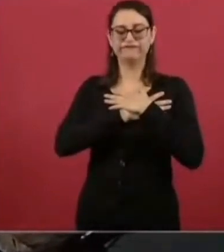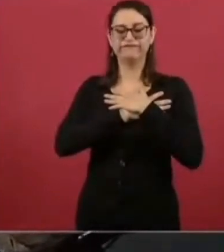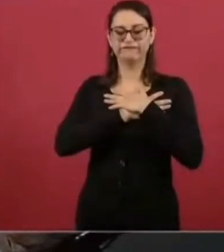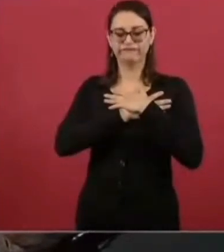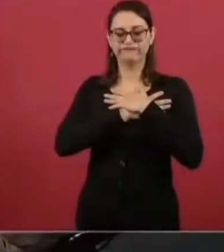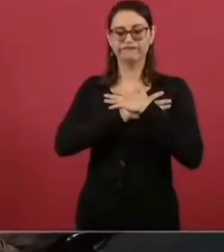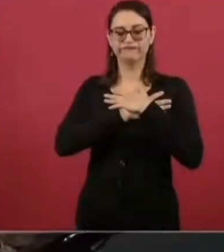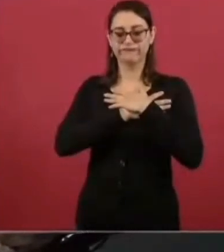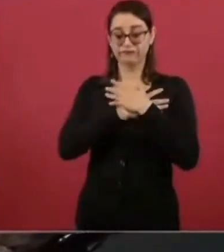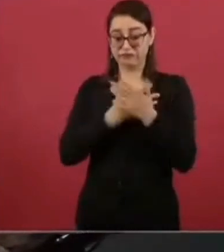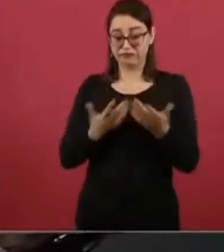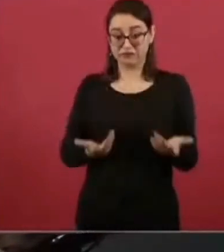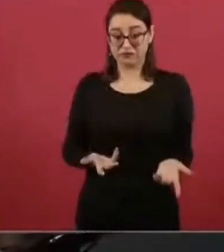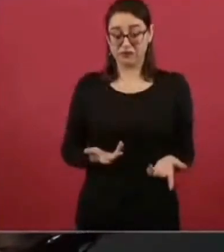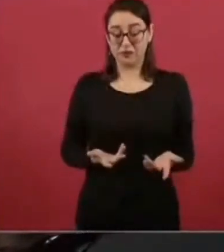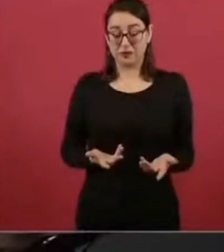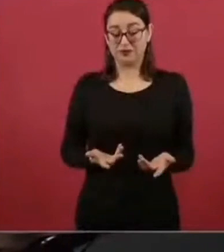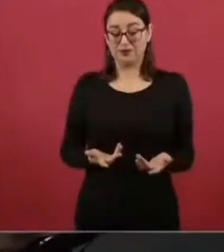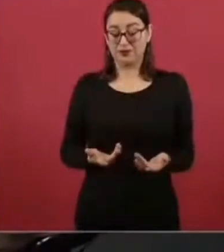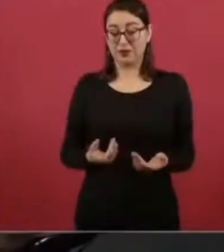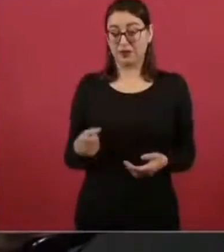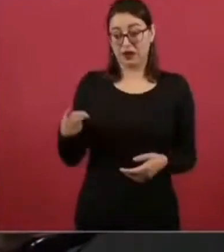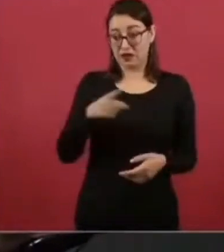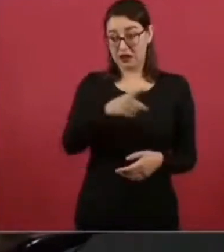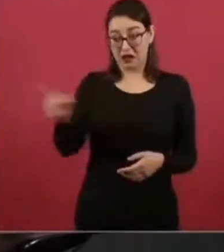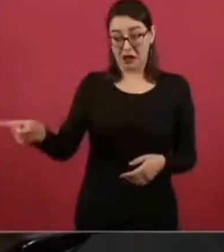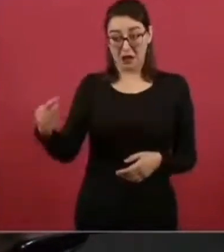Cuando hablo de que amor con amor se paga, pues es eso.